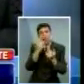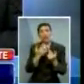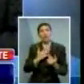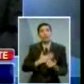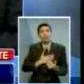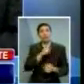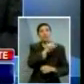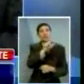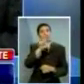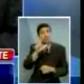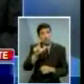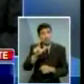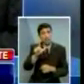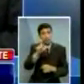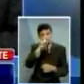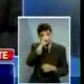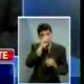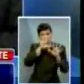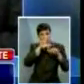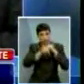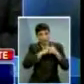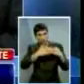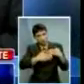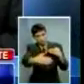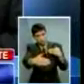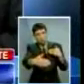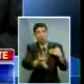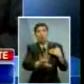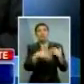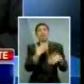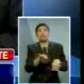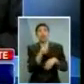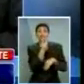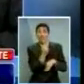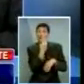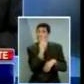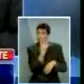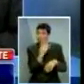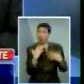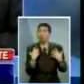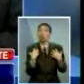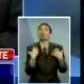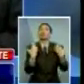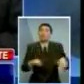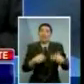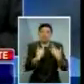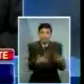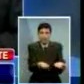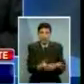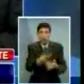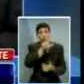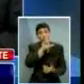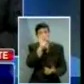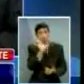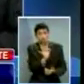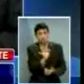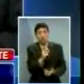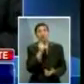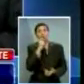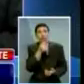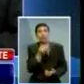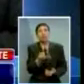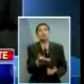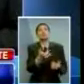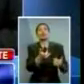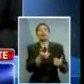77 hospitales para esta década, uh-huh. de los cuales hay 24 ya entregados. El 8% de ellos son hospitales que construyen por